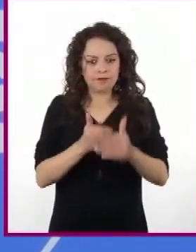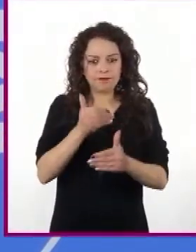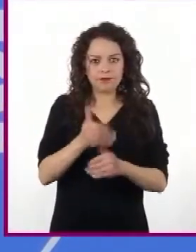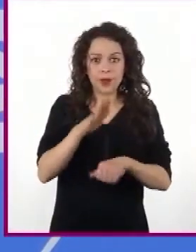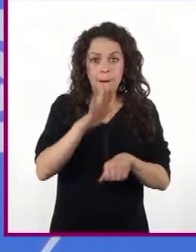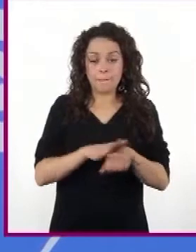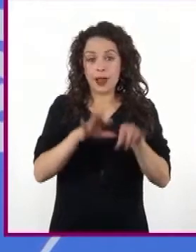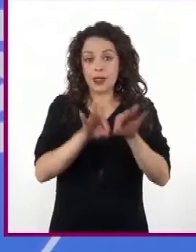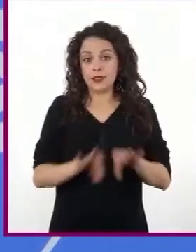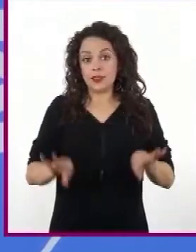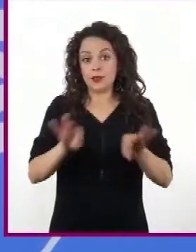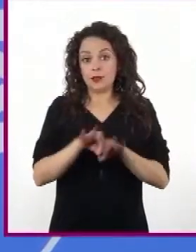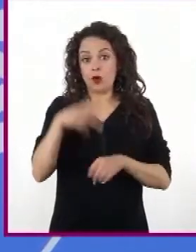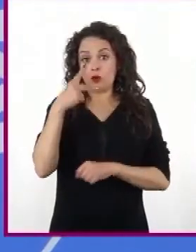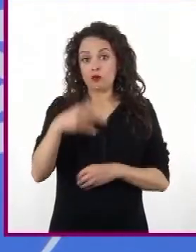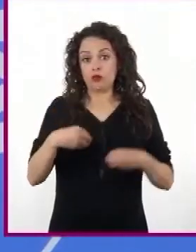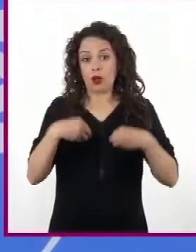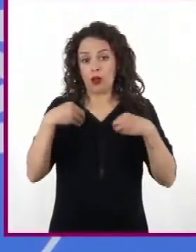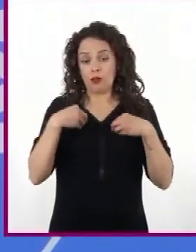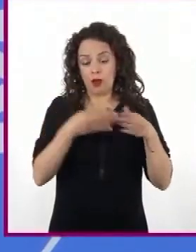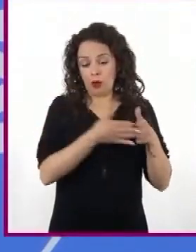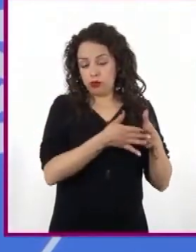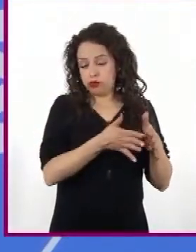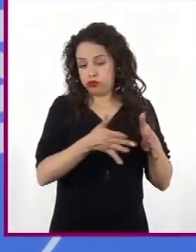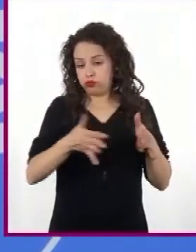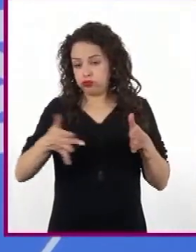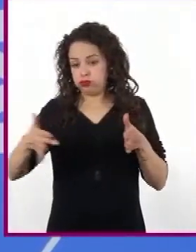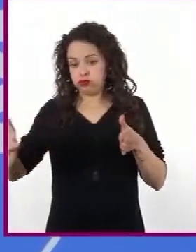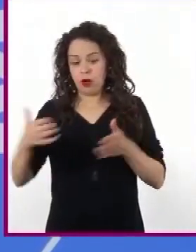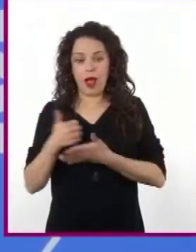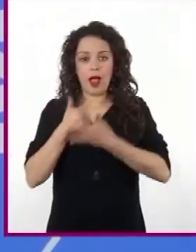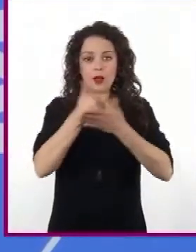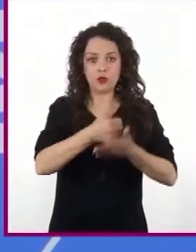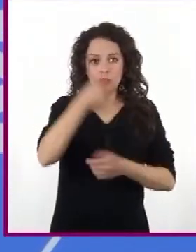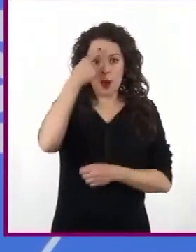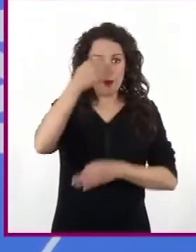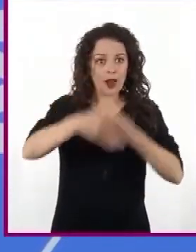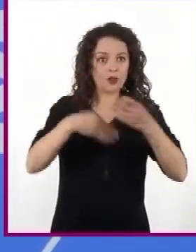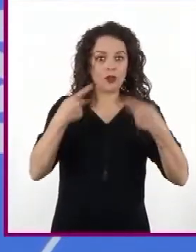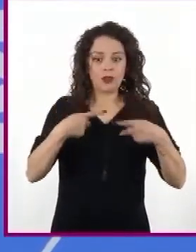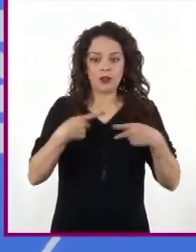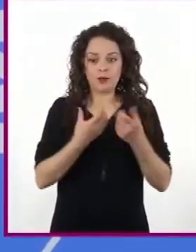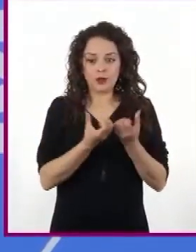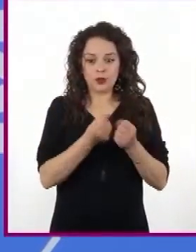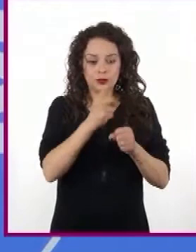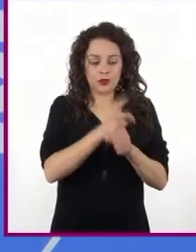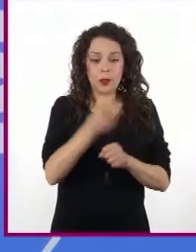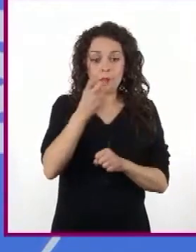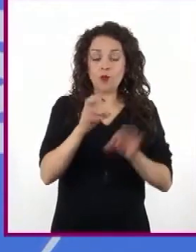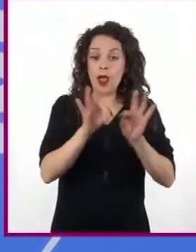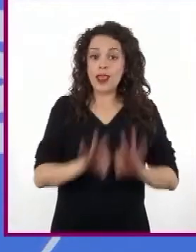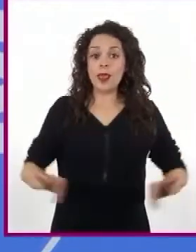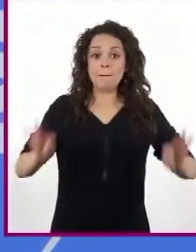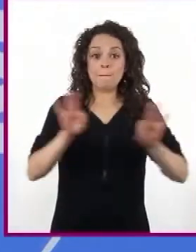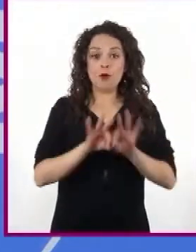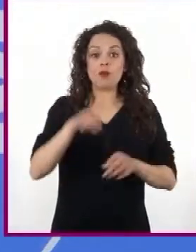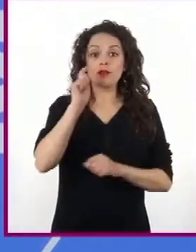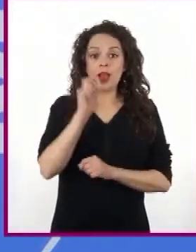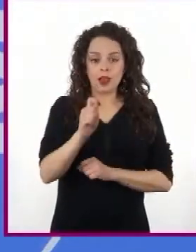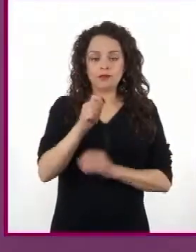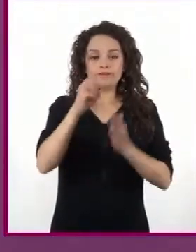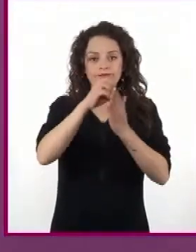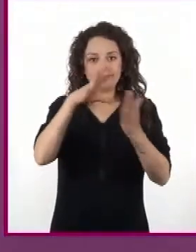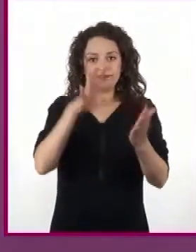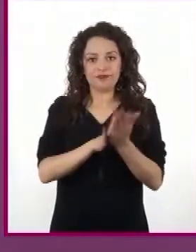significativos en que han contribuido de alguna u otra forma a nuestra sociedad, y por ello es importante conformar su